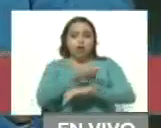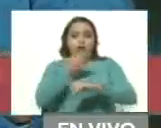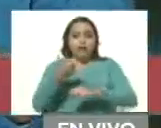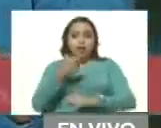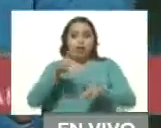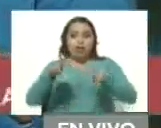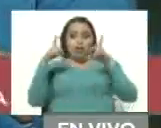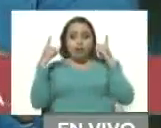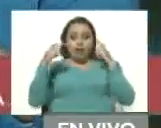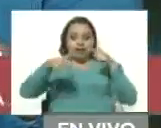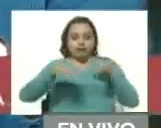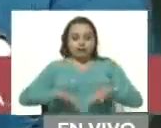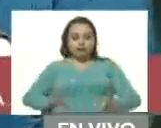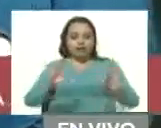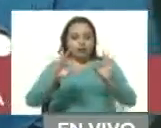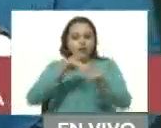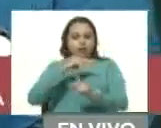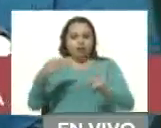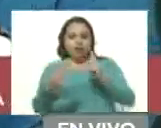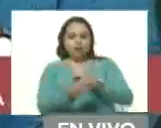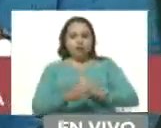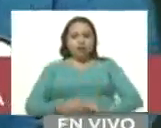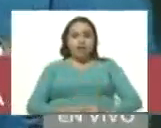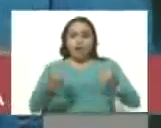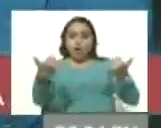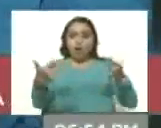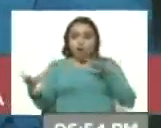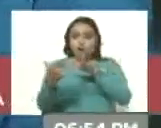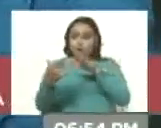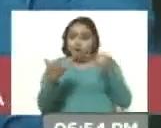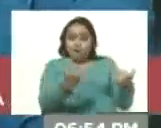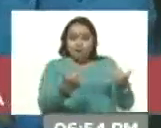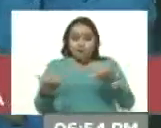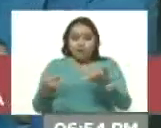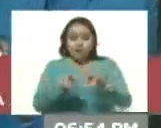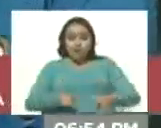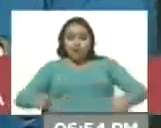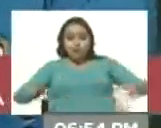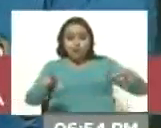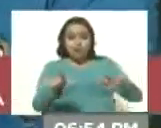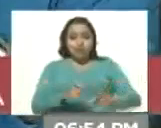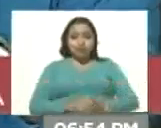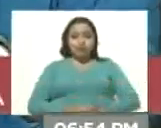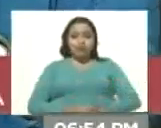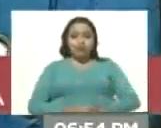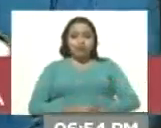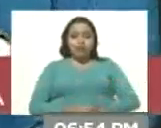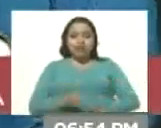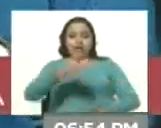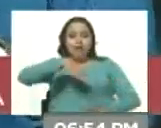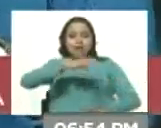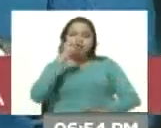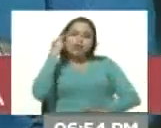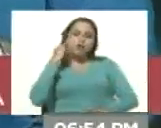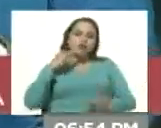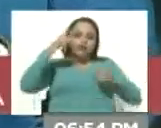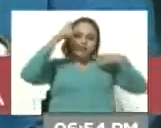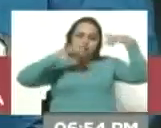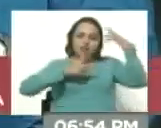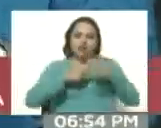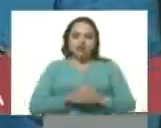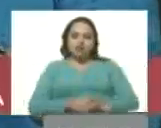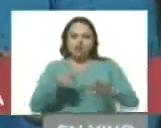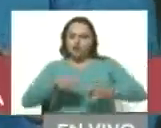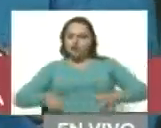exclusiva en nuestro programa 360 en vivo y en directo desde los remozados espacios de la plaza bolívar chávez un